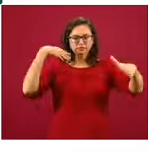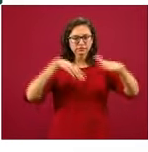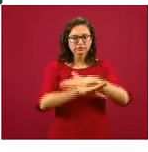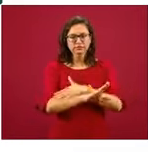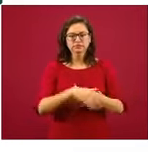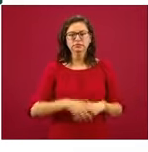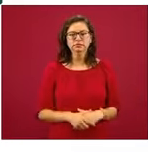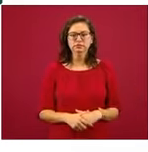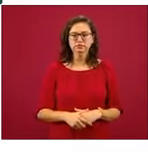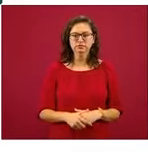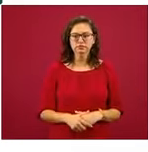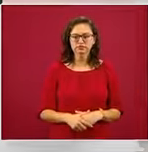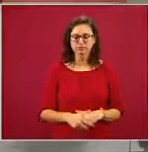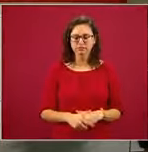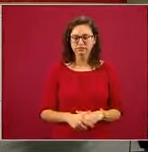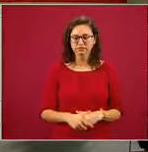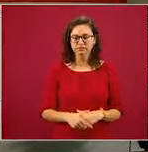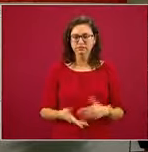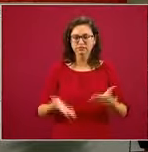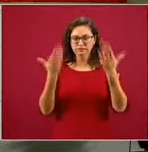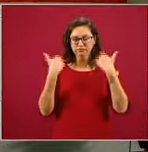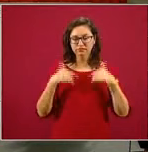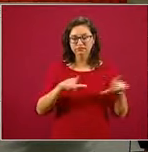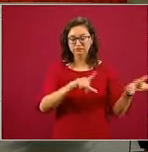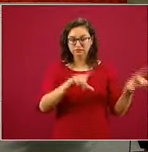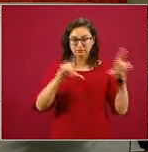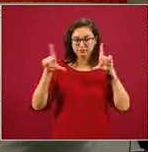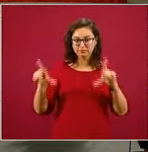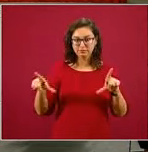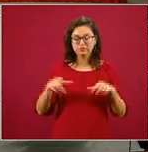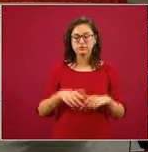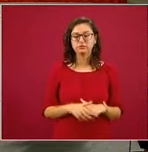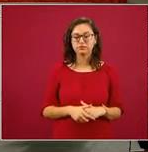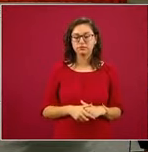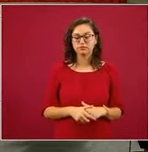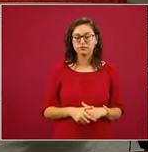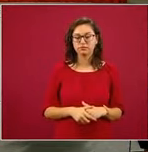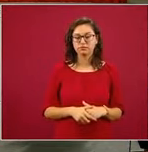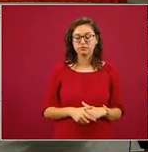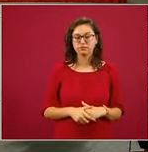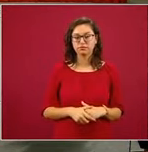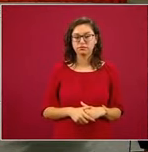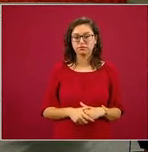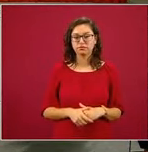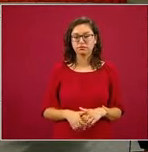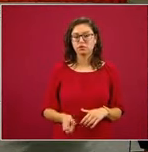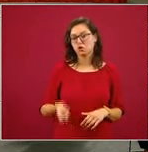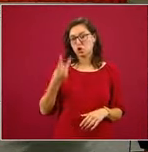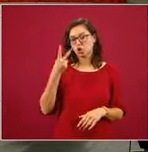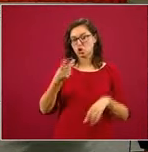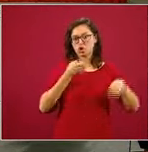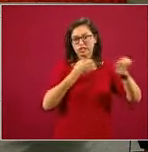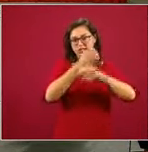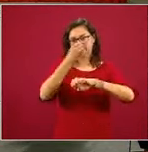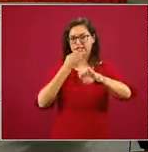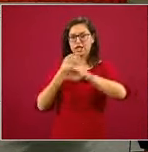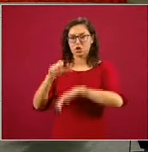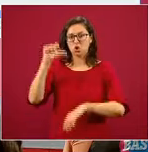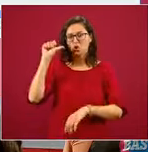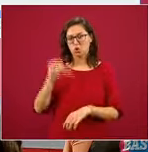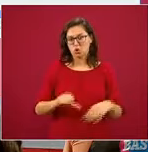enfermedad. Veamos la siguiente diapositiva. Vamos a revisar el día de hoy 2 entidades federativas. La primera